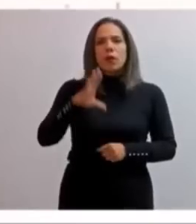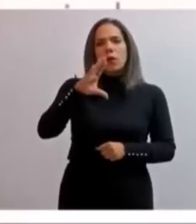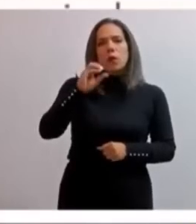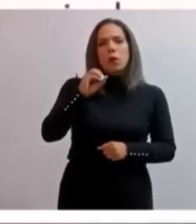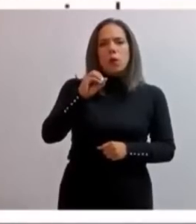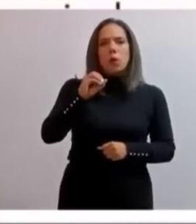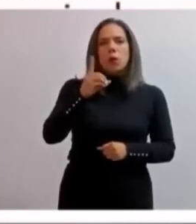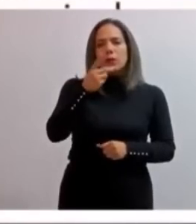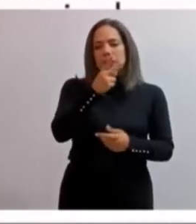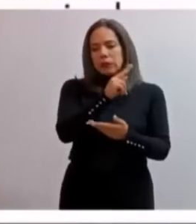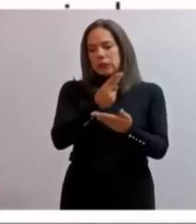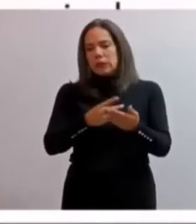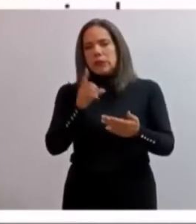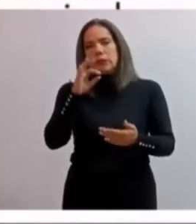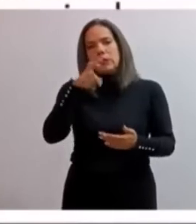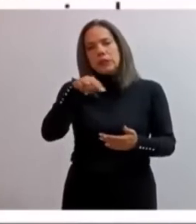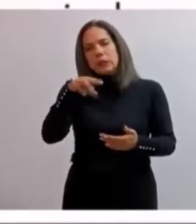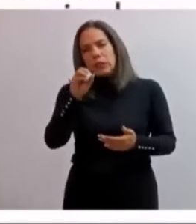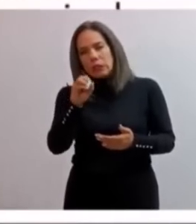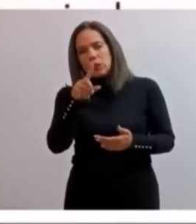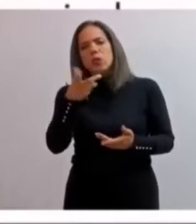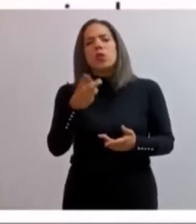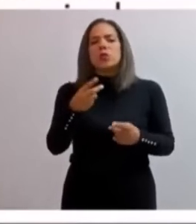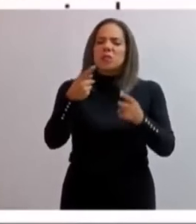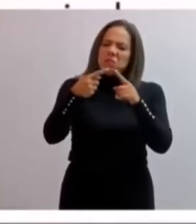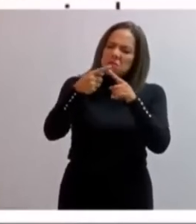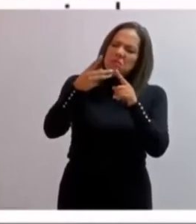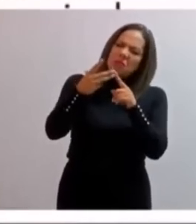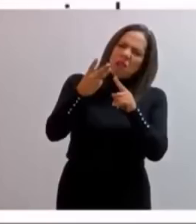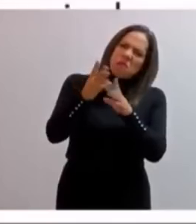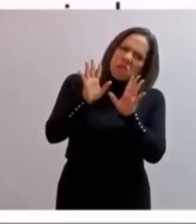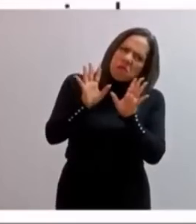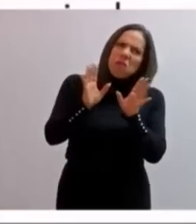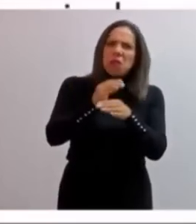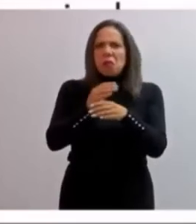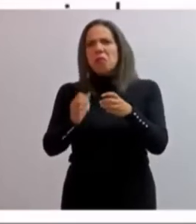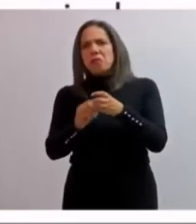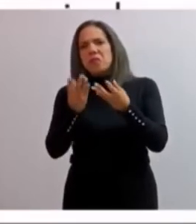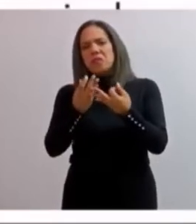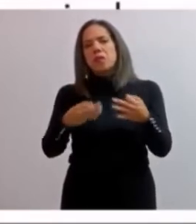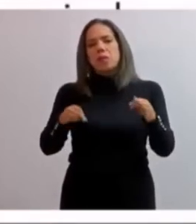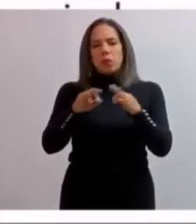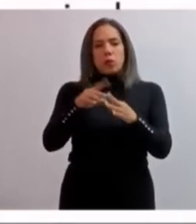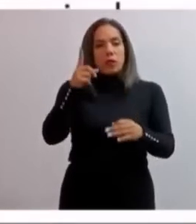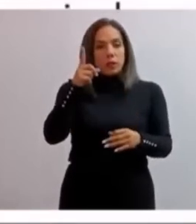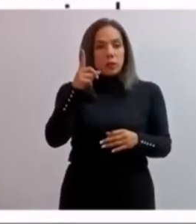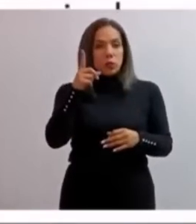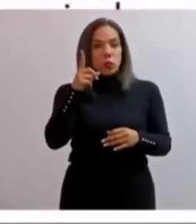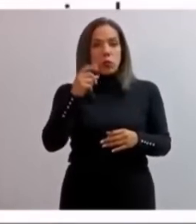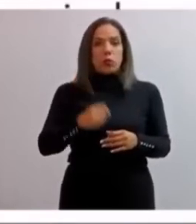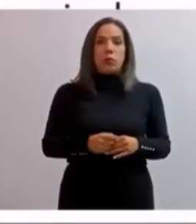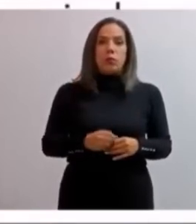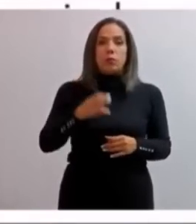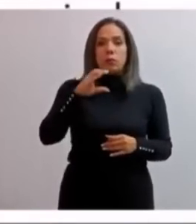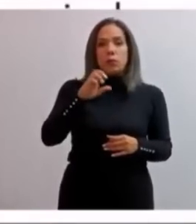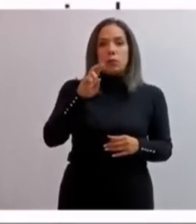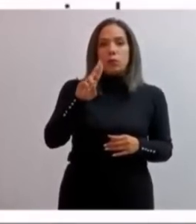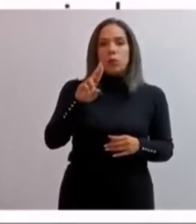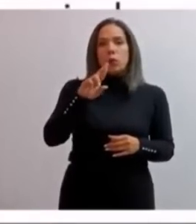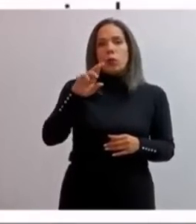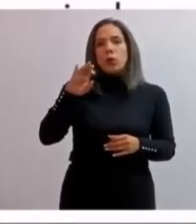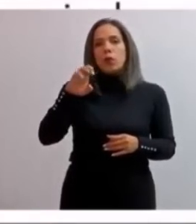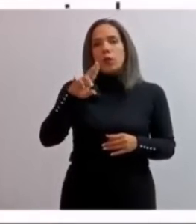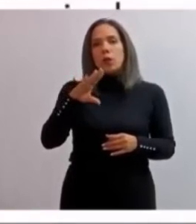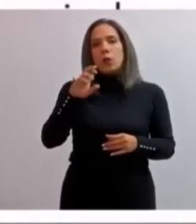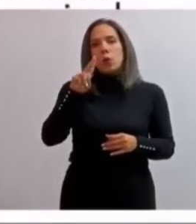curricular podemos entender 3 o 4 cosas que son muy relevantes. Primero, el currículum forma